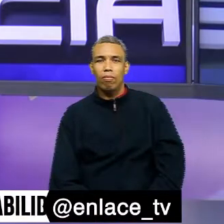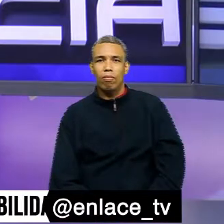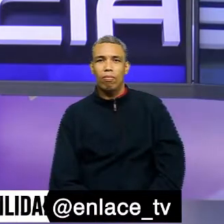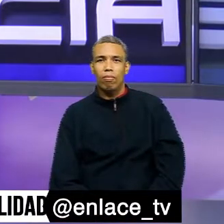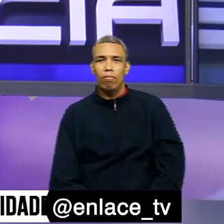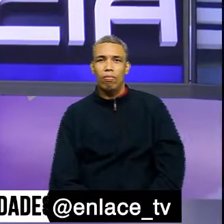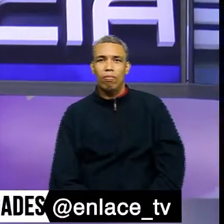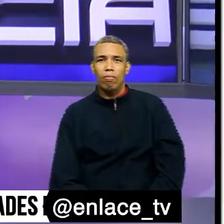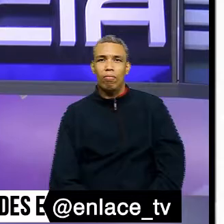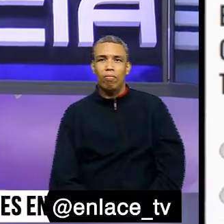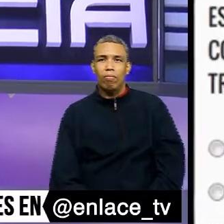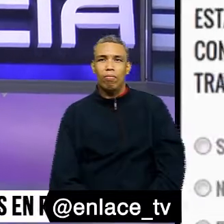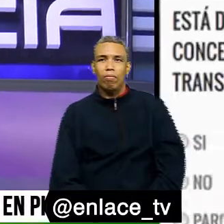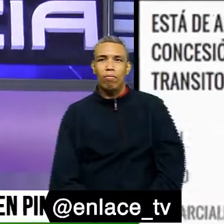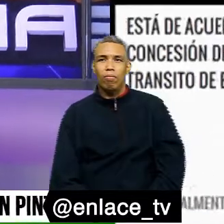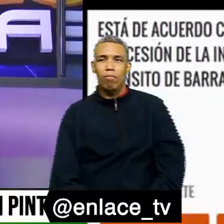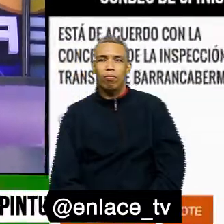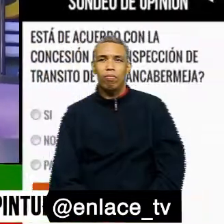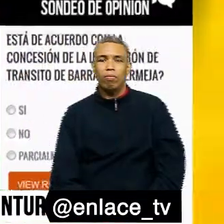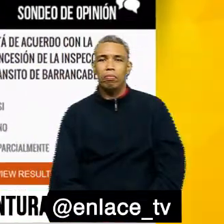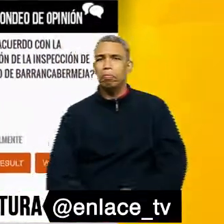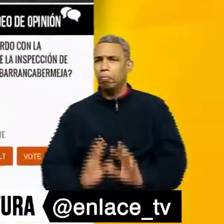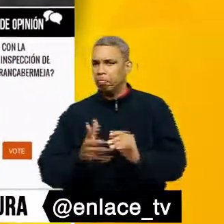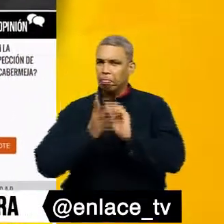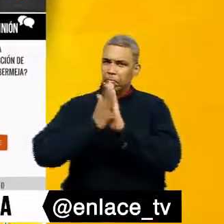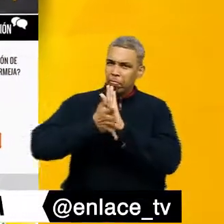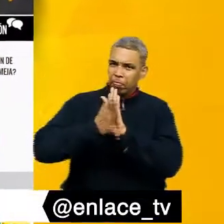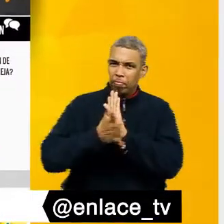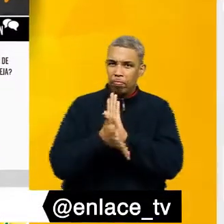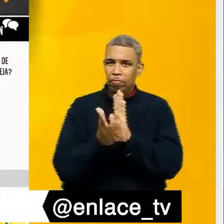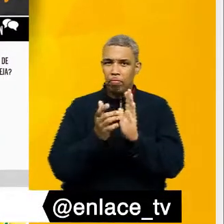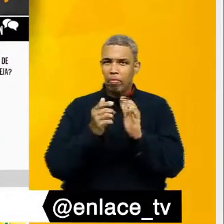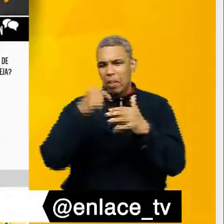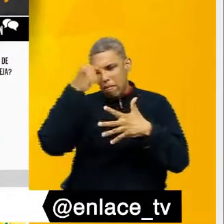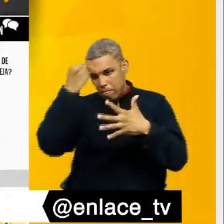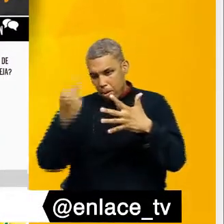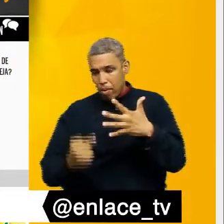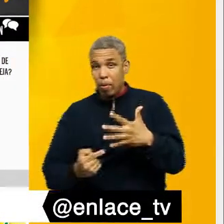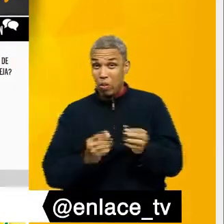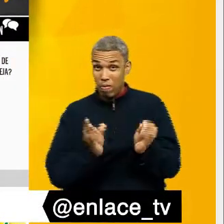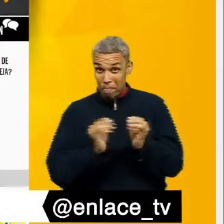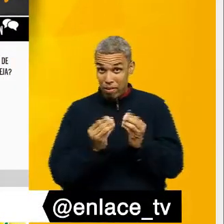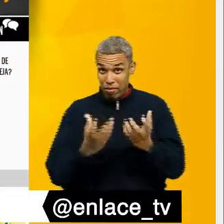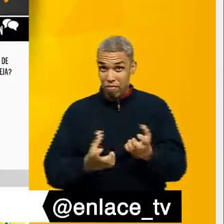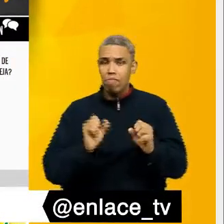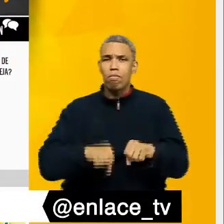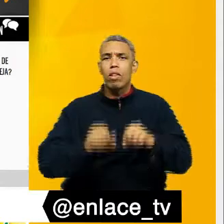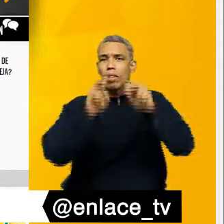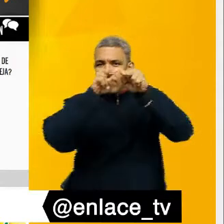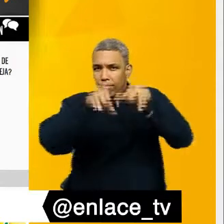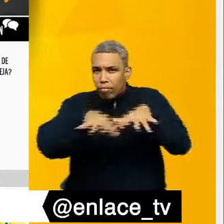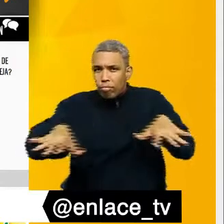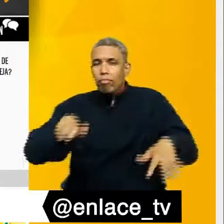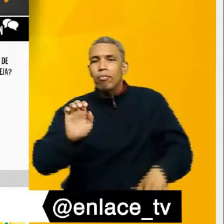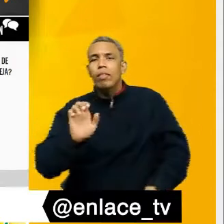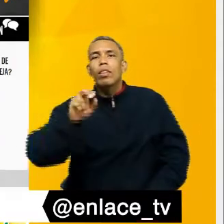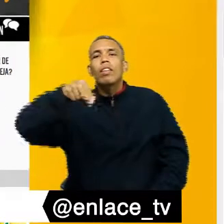Seguimos llevando a nuestra comunidad el acontecer de la ciudad y región. Esta y otras informaciones de Enlace Noticias las puede hallar en nuestra página web